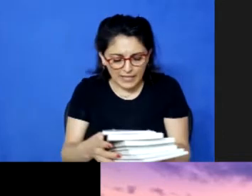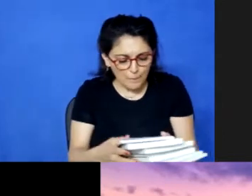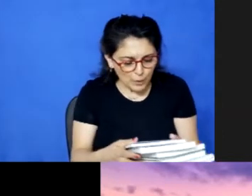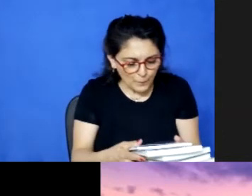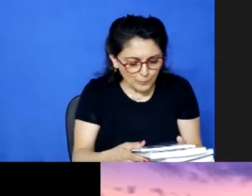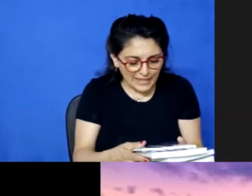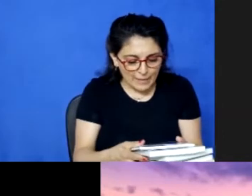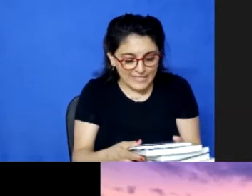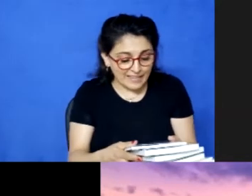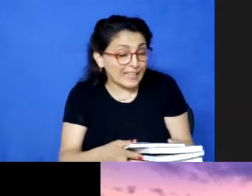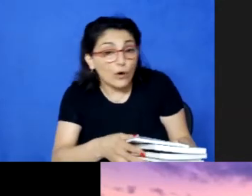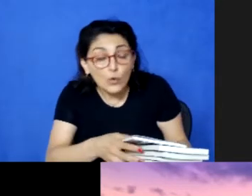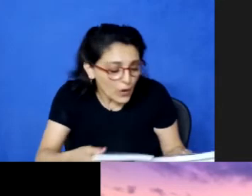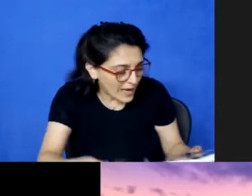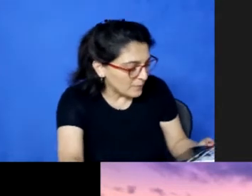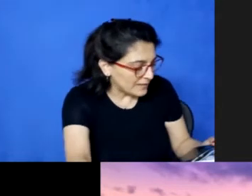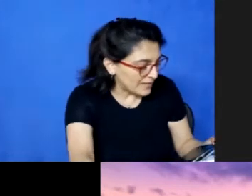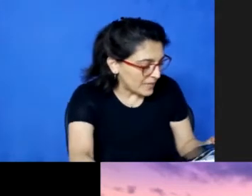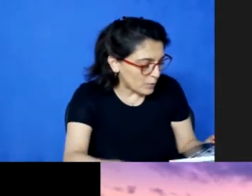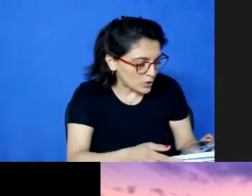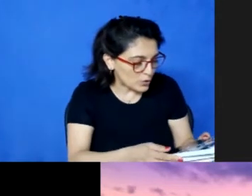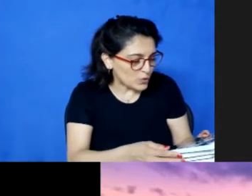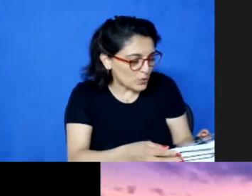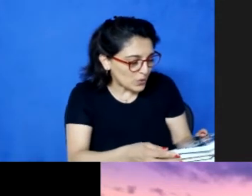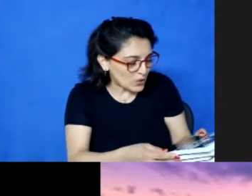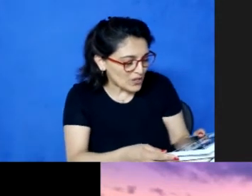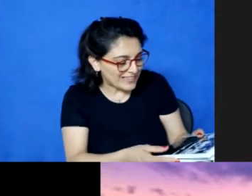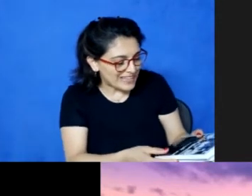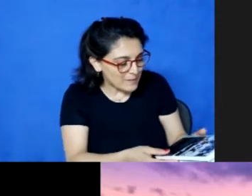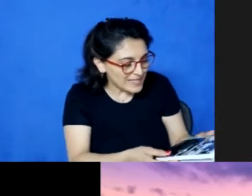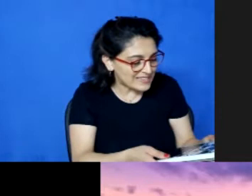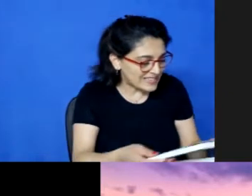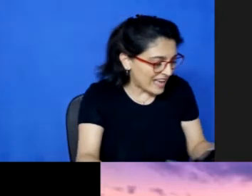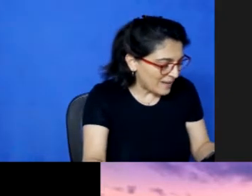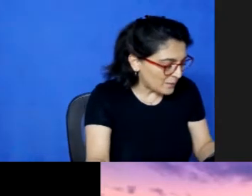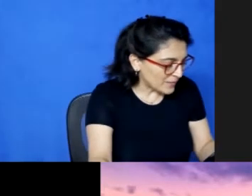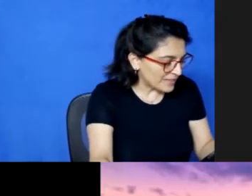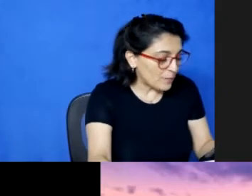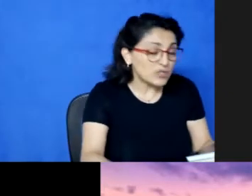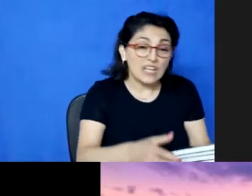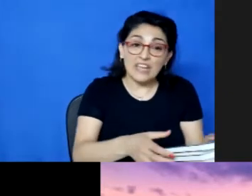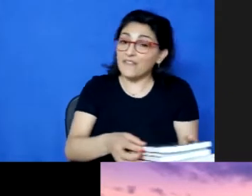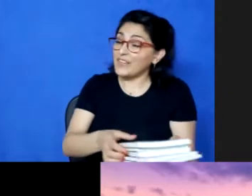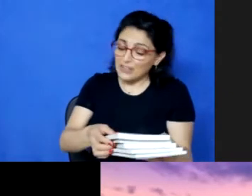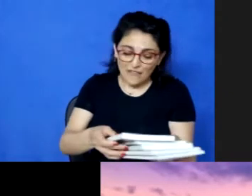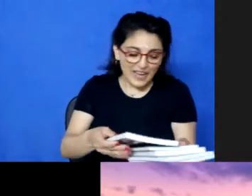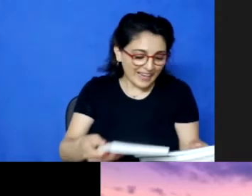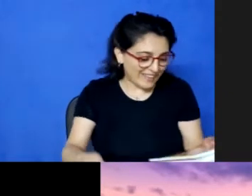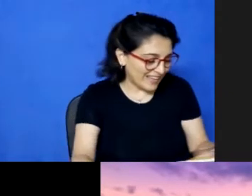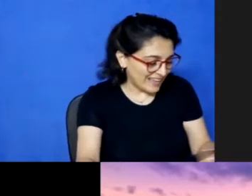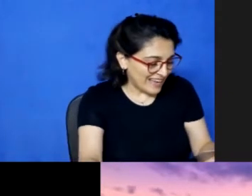por ejemplo, El amanecer de la oruga, tenemos Susurros de demencia, tenemos